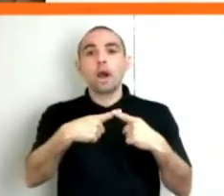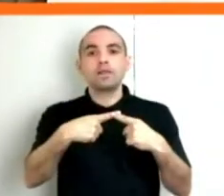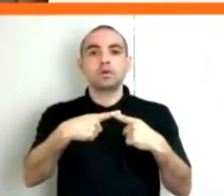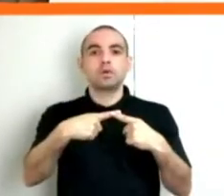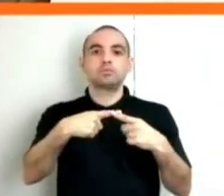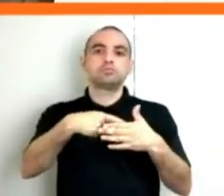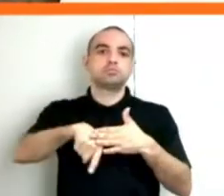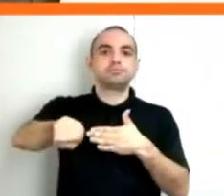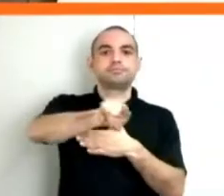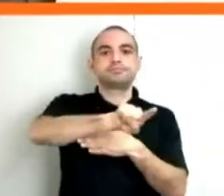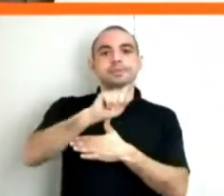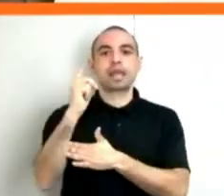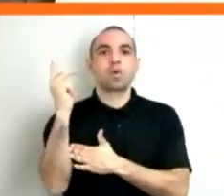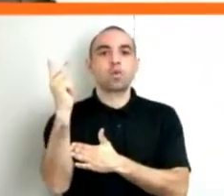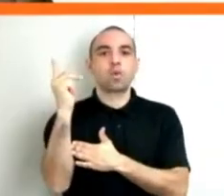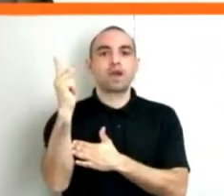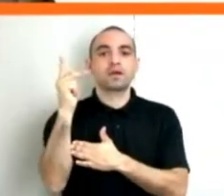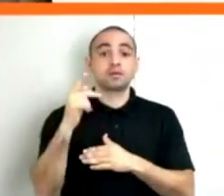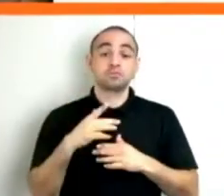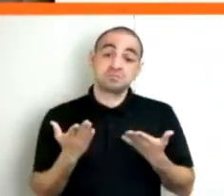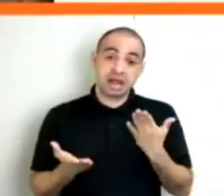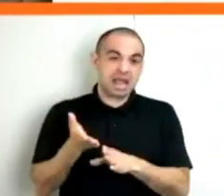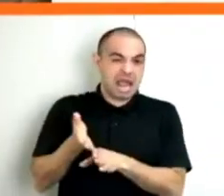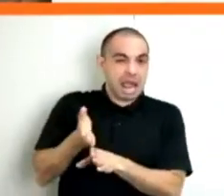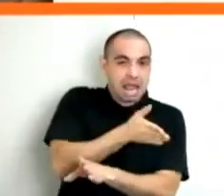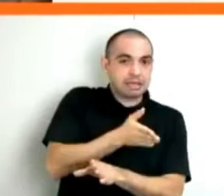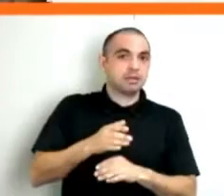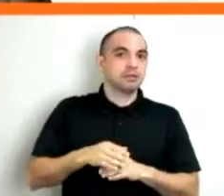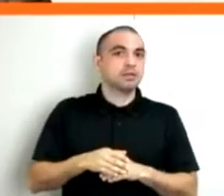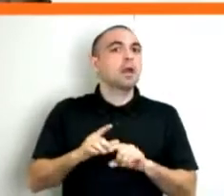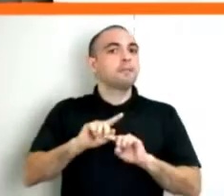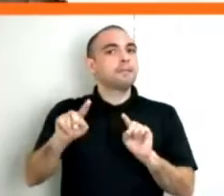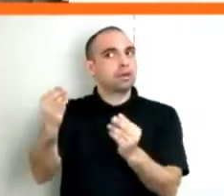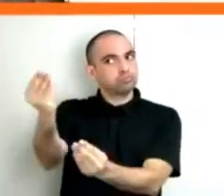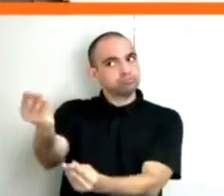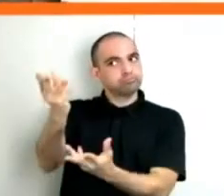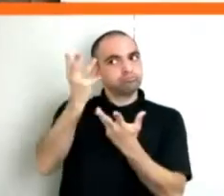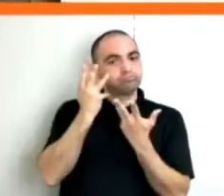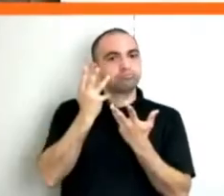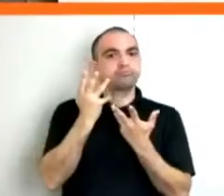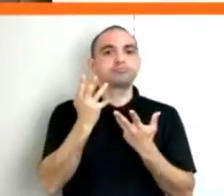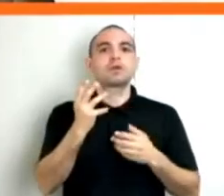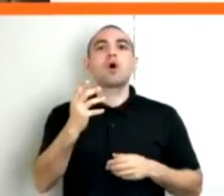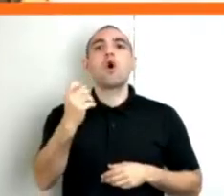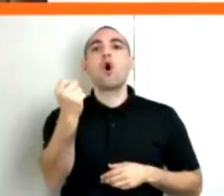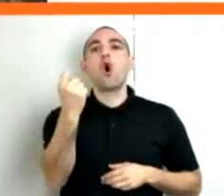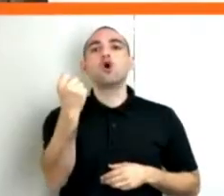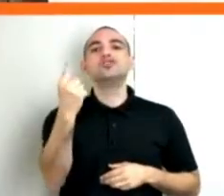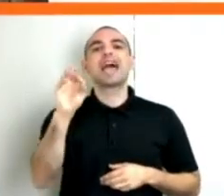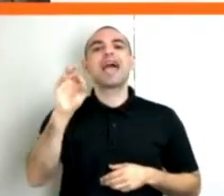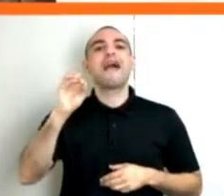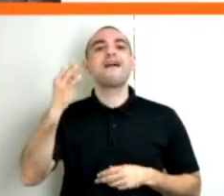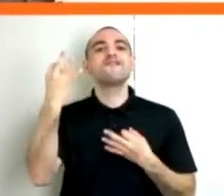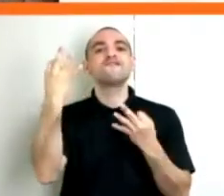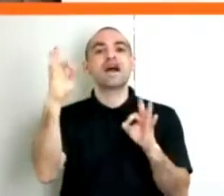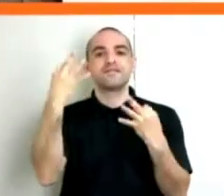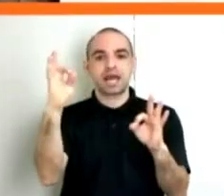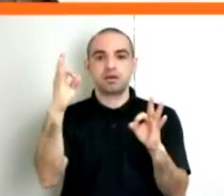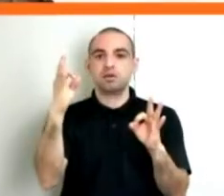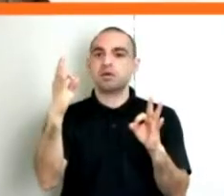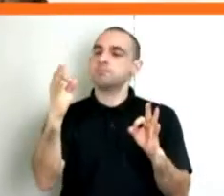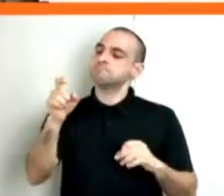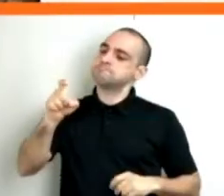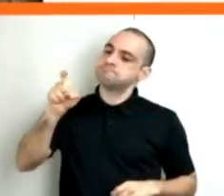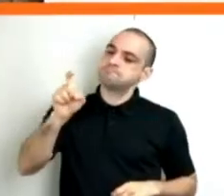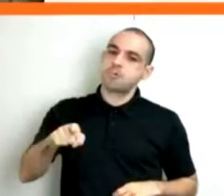el jueves, puede ser antes, pero nos informaron que es el jueves y vamos a dar el seguimiento. A partir del jueves 11 de febrero debe salir de manera